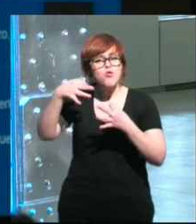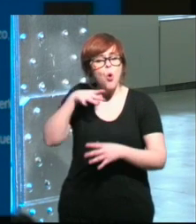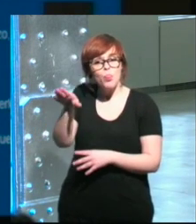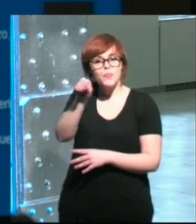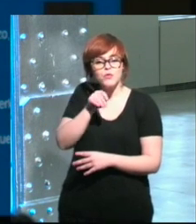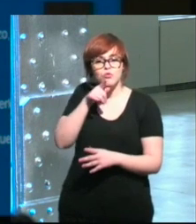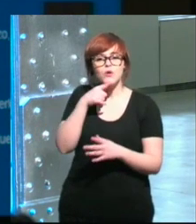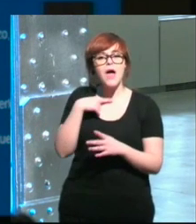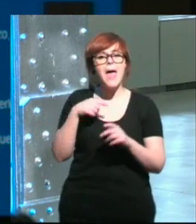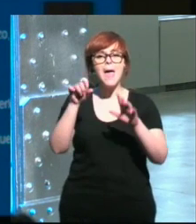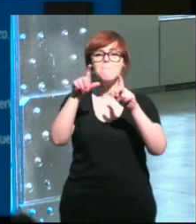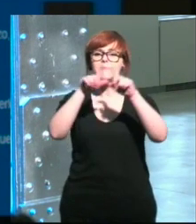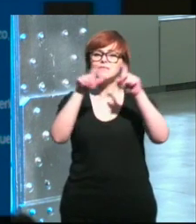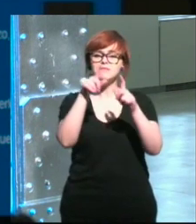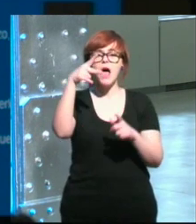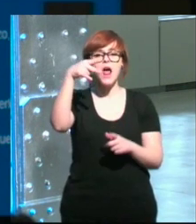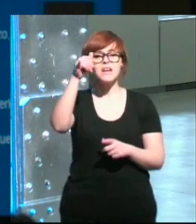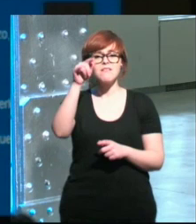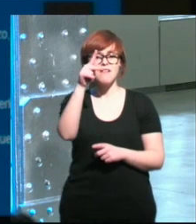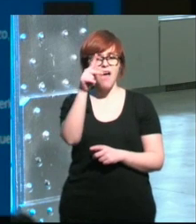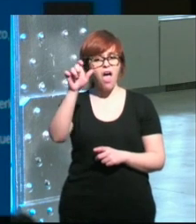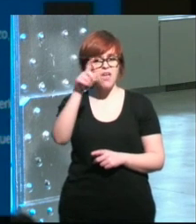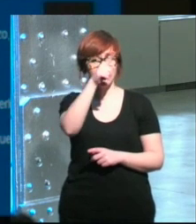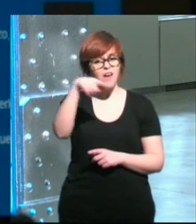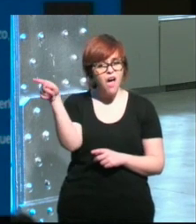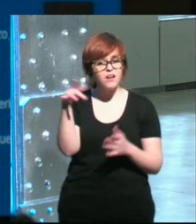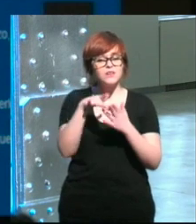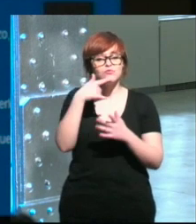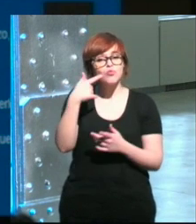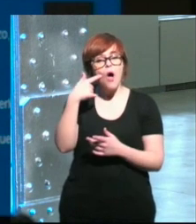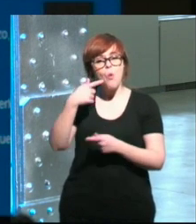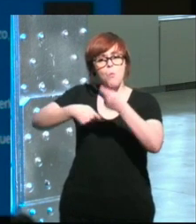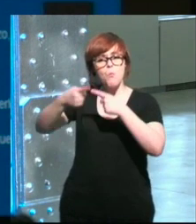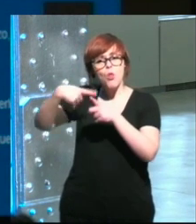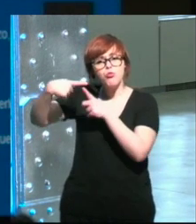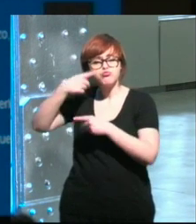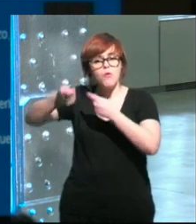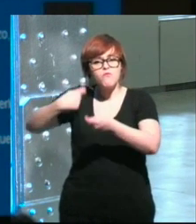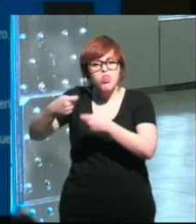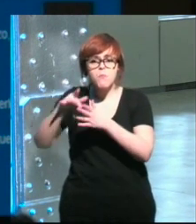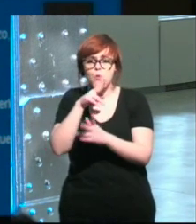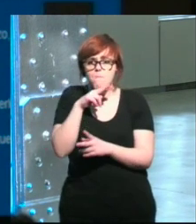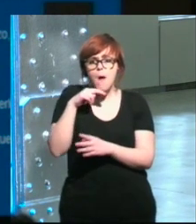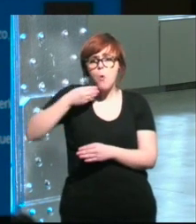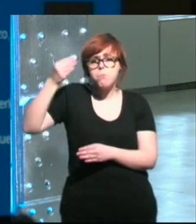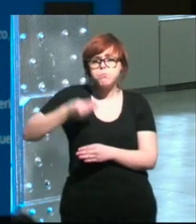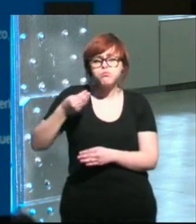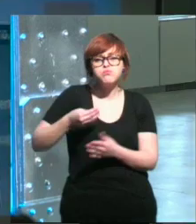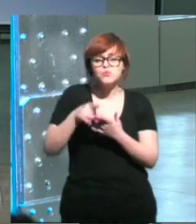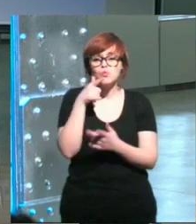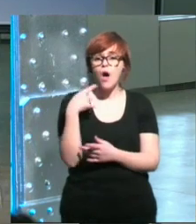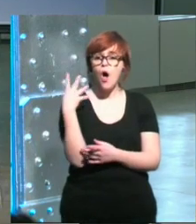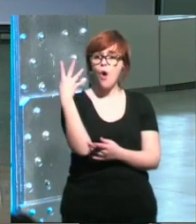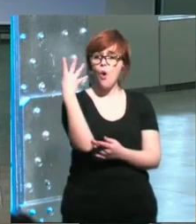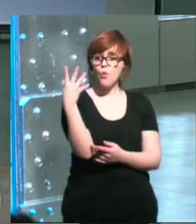empresa Nike de vender un producto y asignarle tanto valor percibido, donde 4 chicos